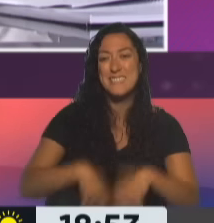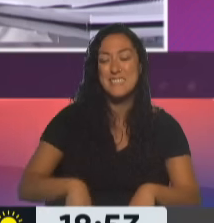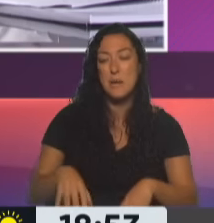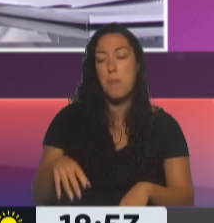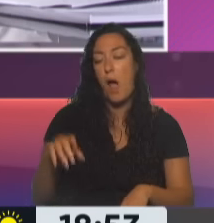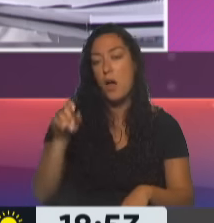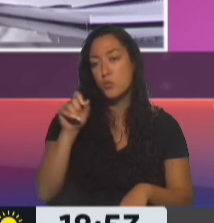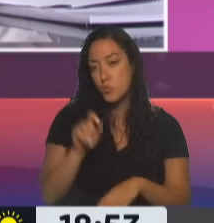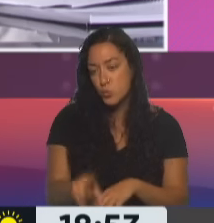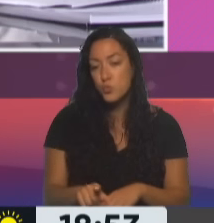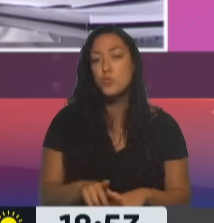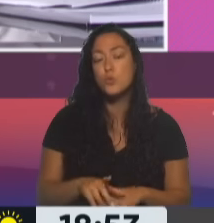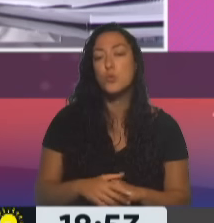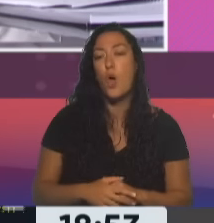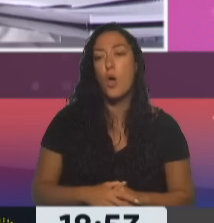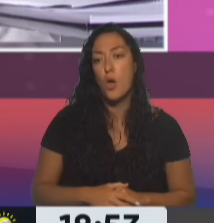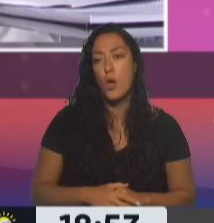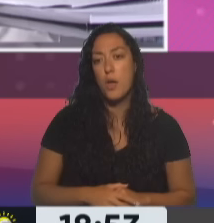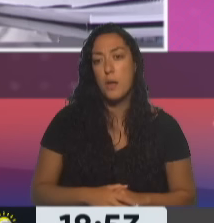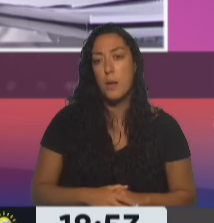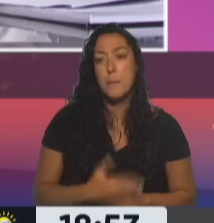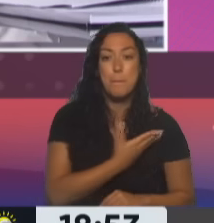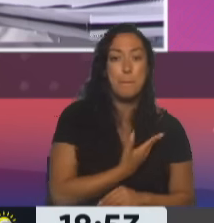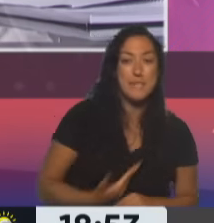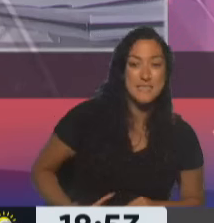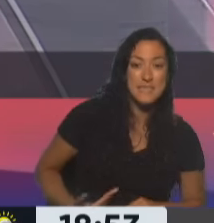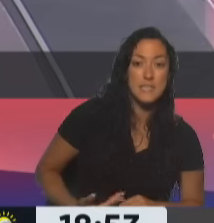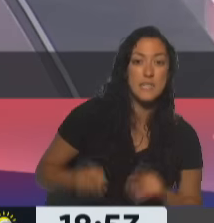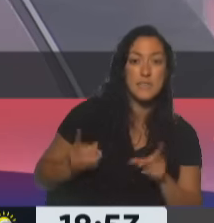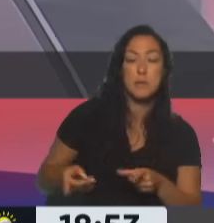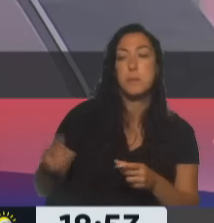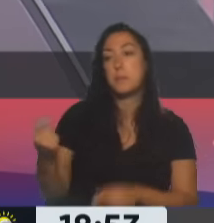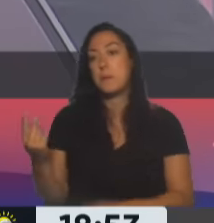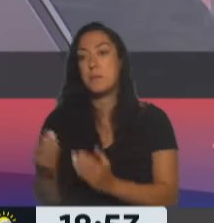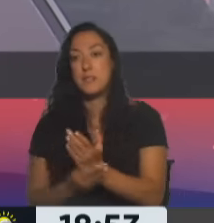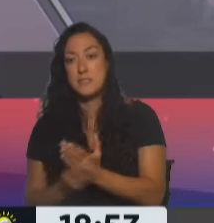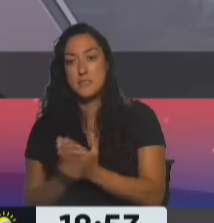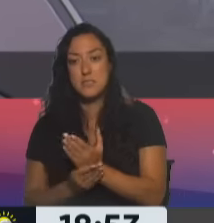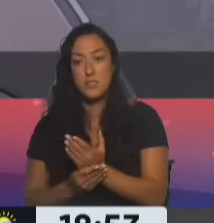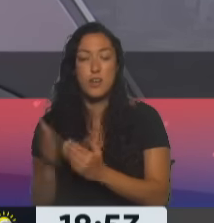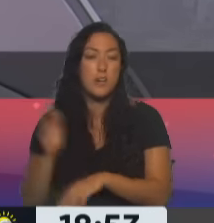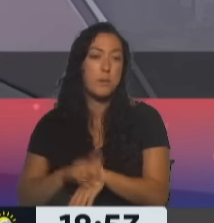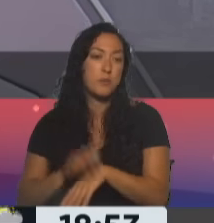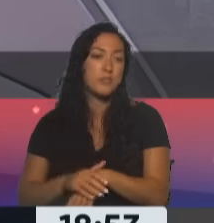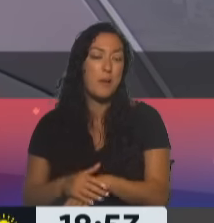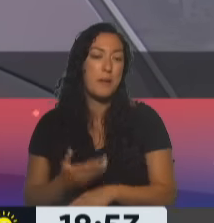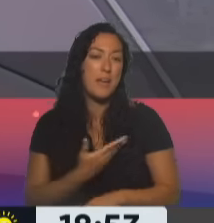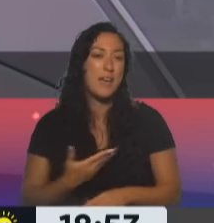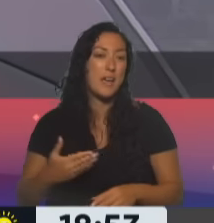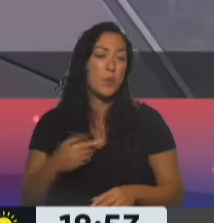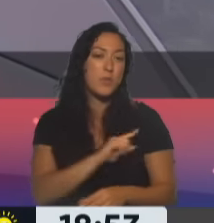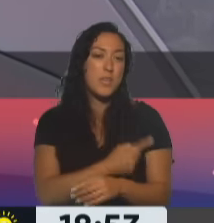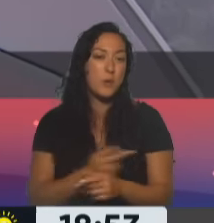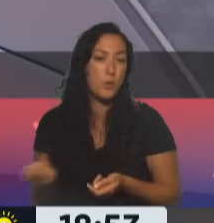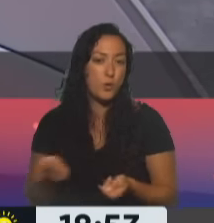tiene Portugal, que además del presidente que es electo, tienen el primer ministro, que es quien justamente está a cargo del Ejecutivo. Sí.